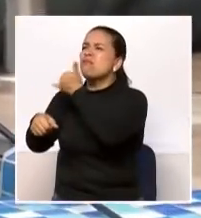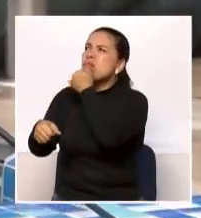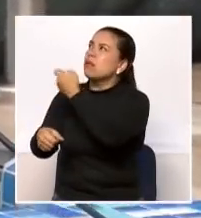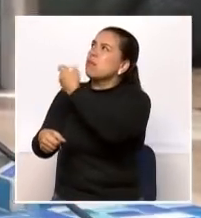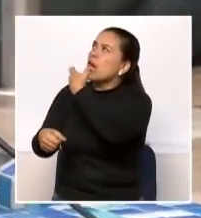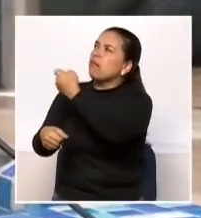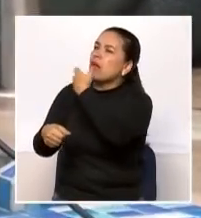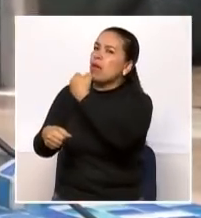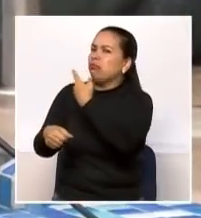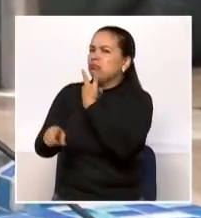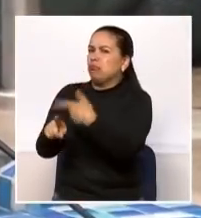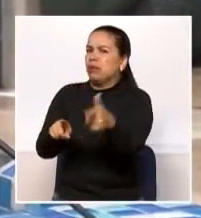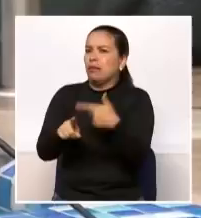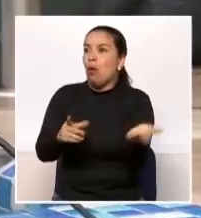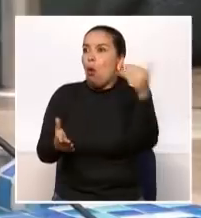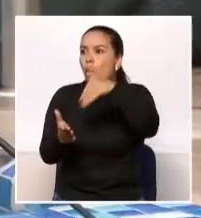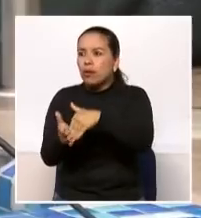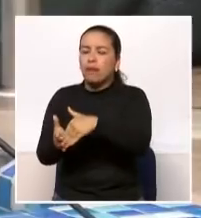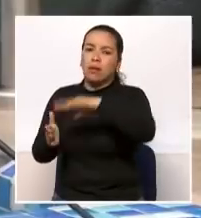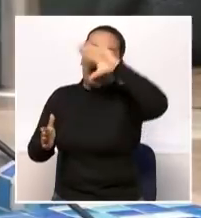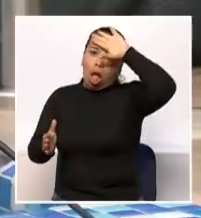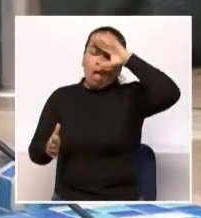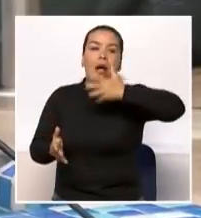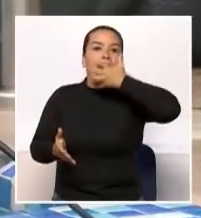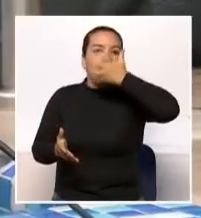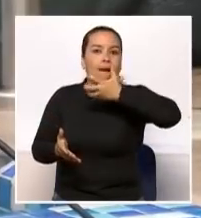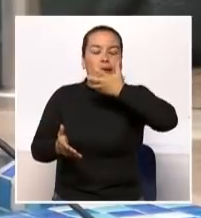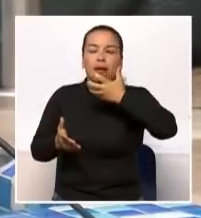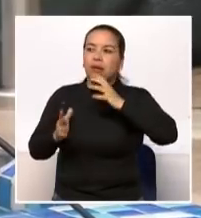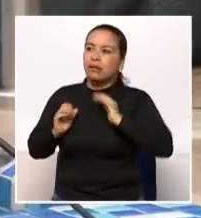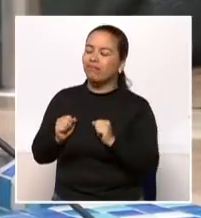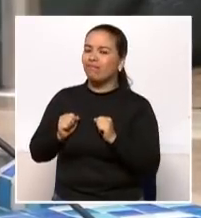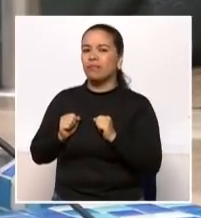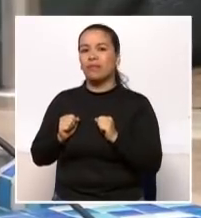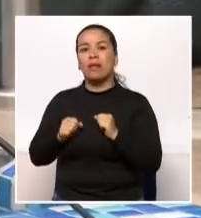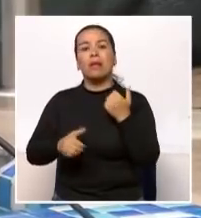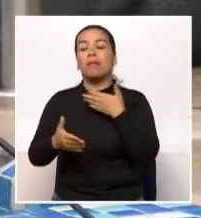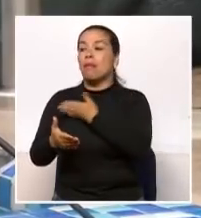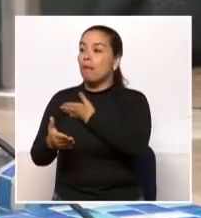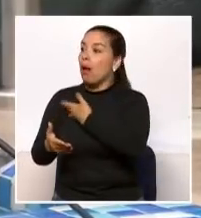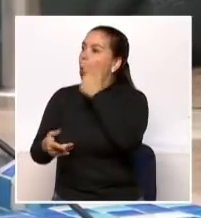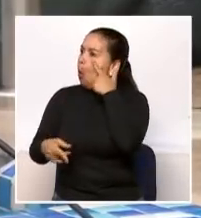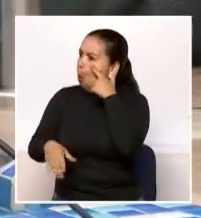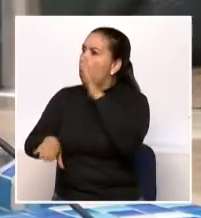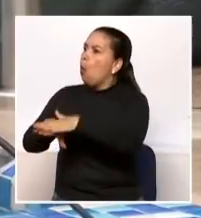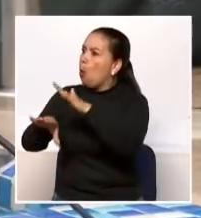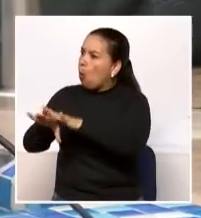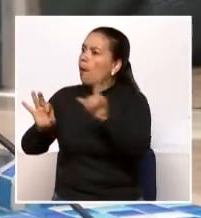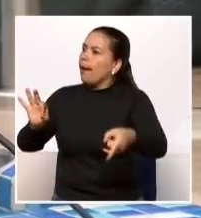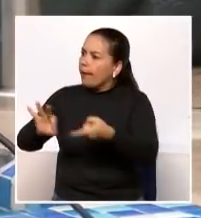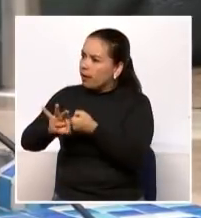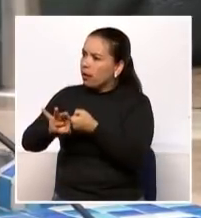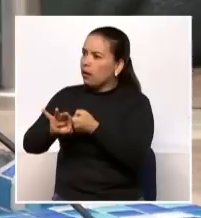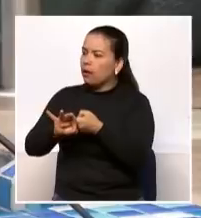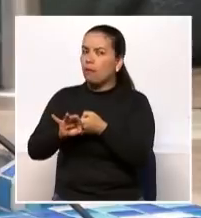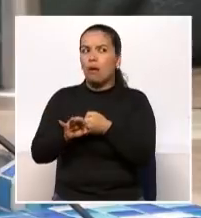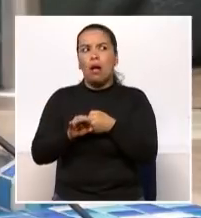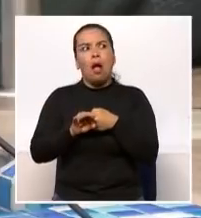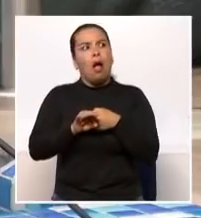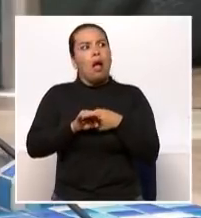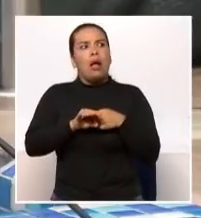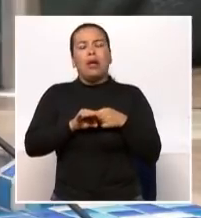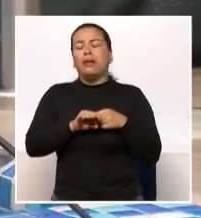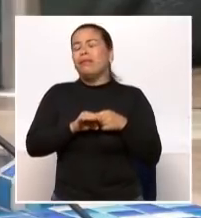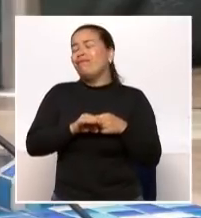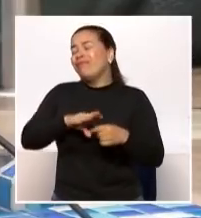antibióticos y volví a repetirme la fiebre. Entonces cuando esto sucede, mi mamá me dice que me iba a hacer un enema. Yo, viéndome tan mal,